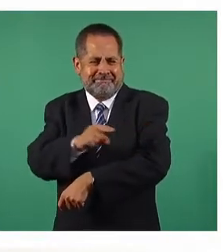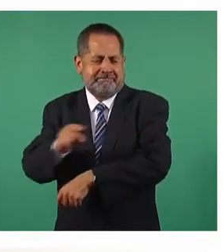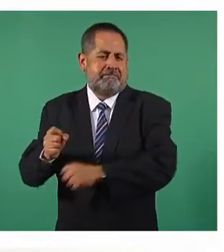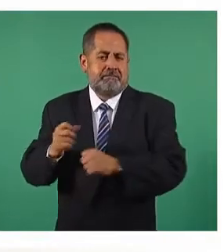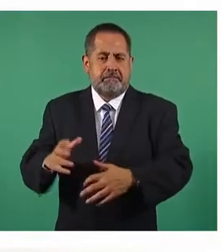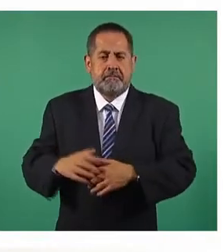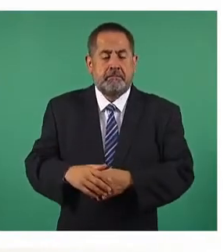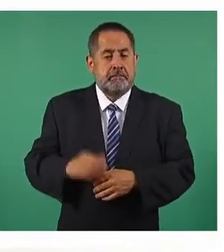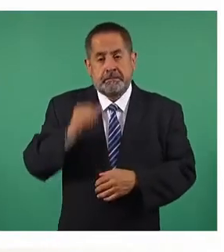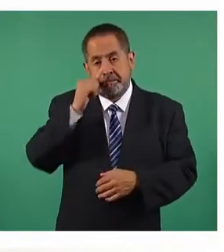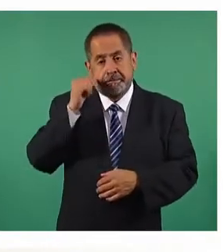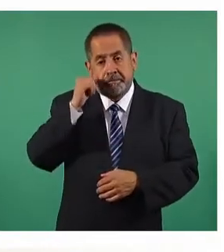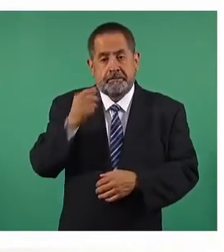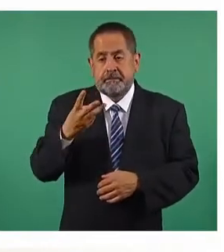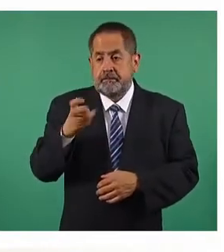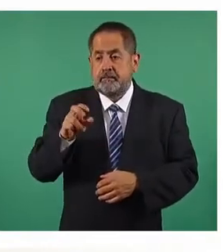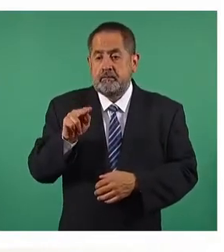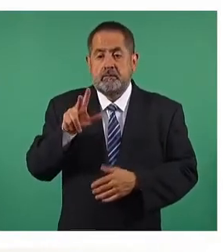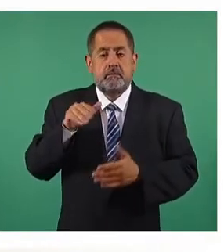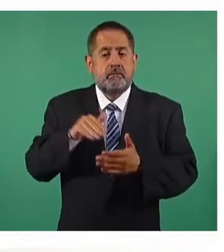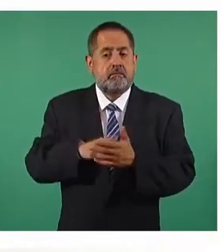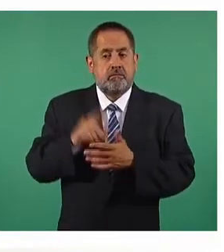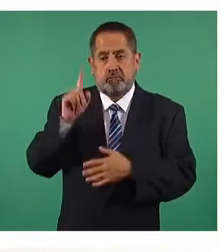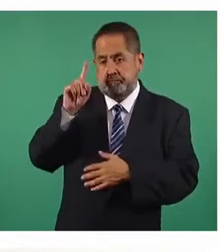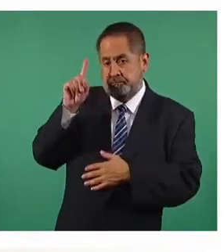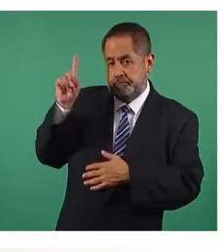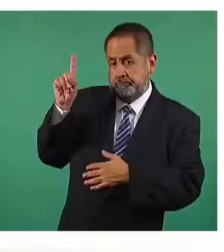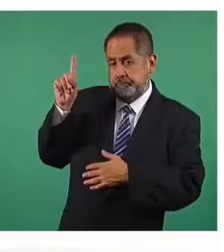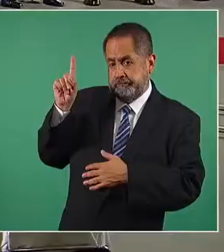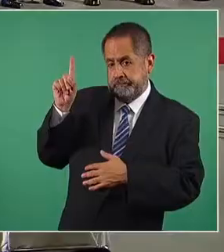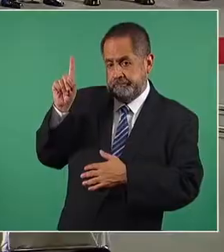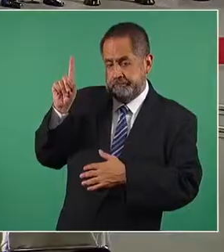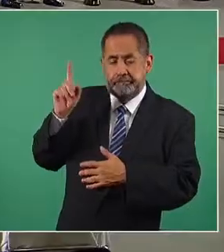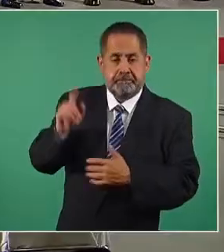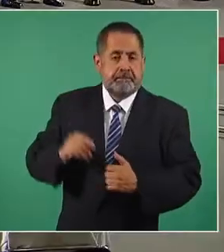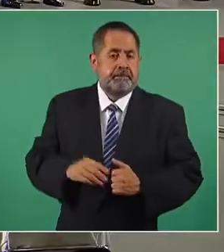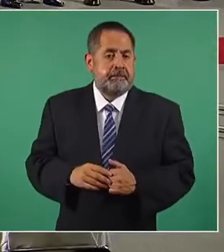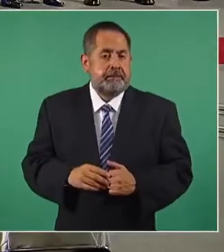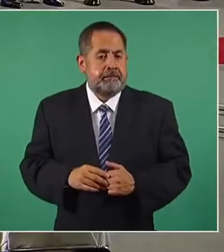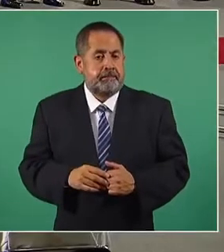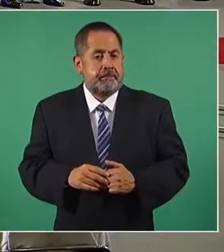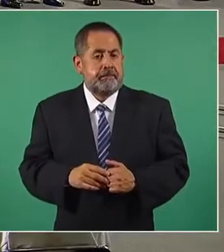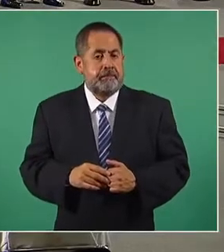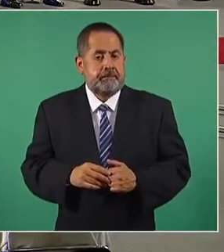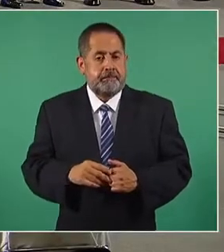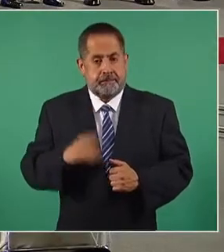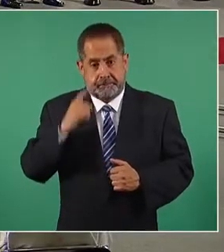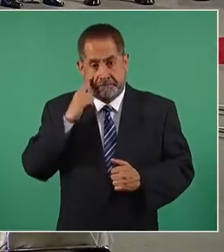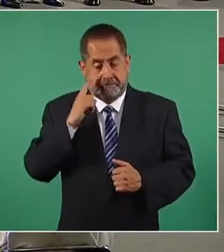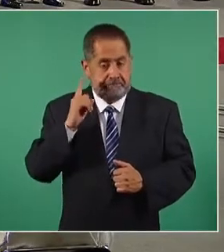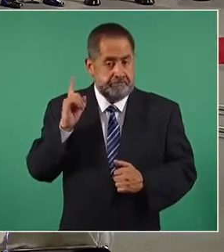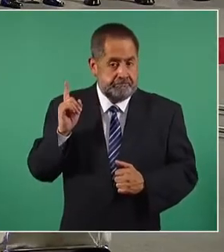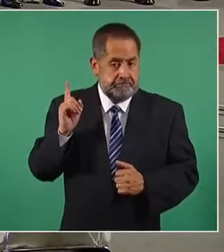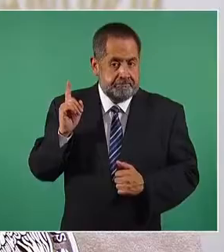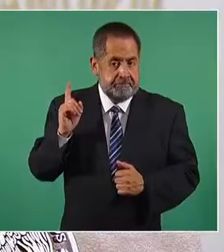con 388,000 y se irán incrementando. En la forma acumulativa, en la siguiente imagen, vemos